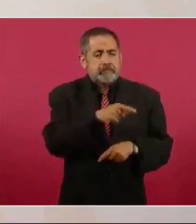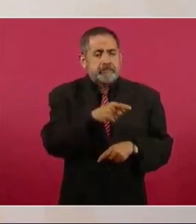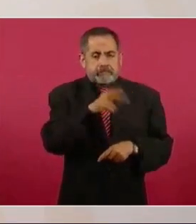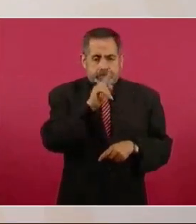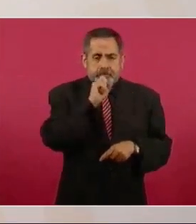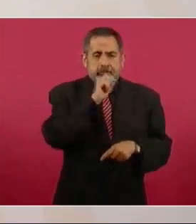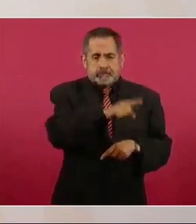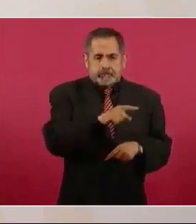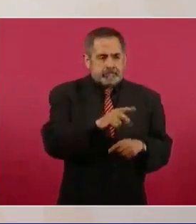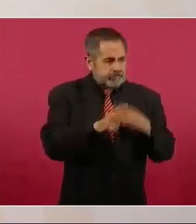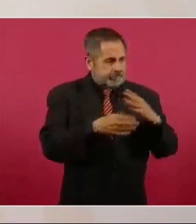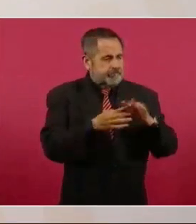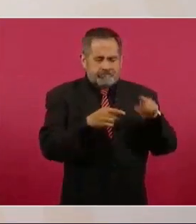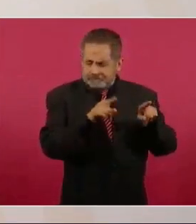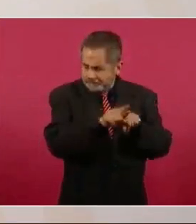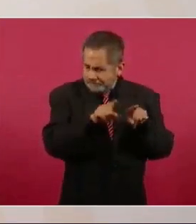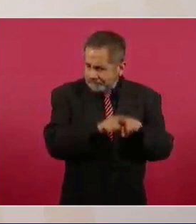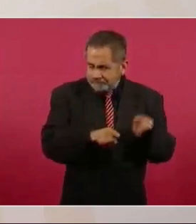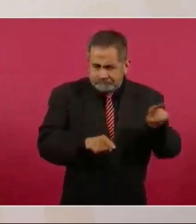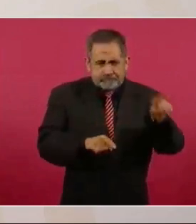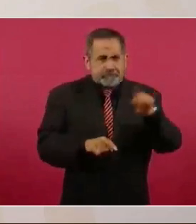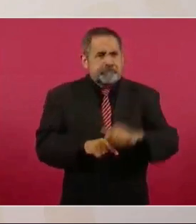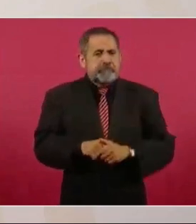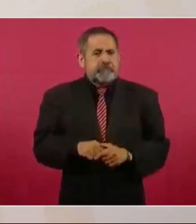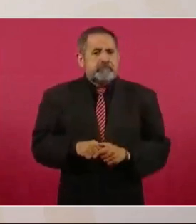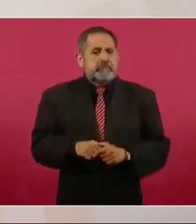pero también voy a hablar de él.